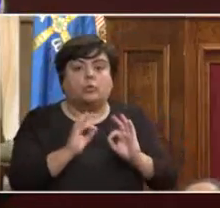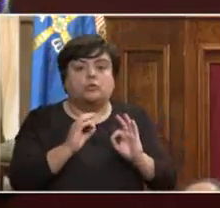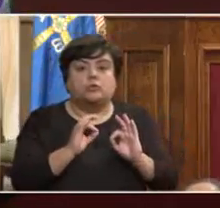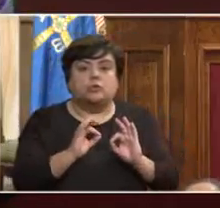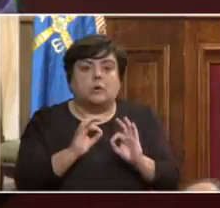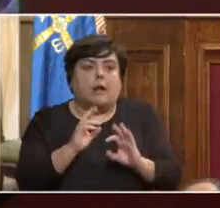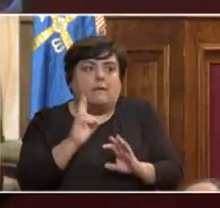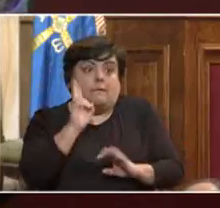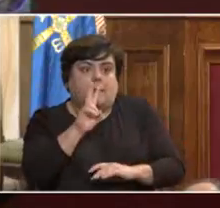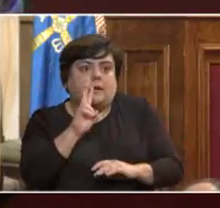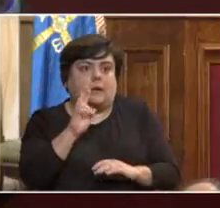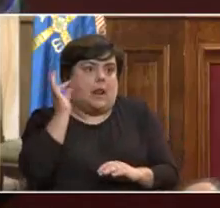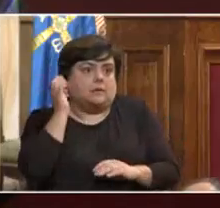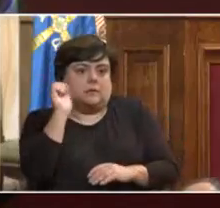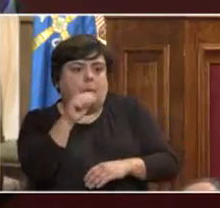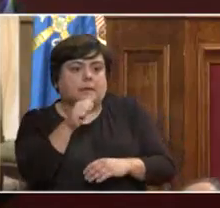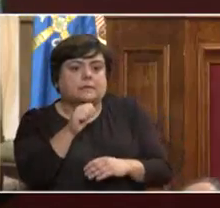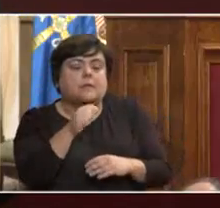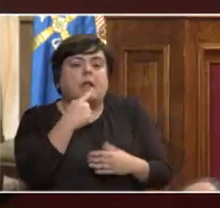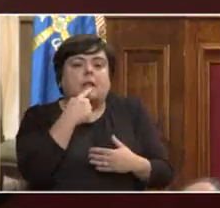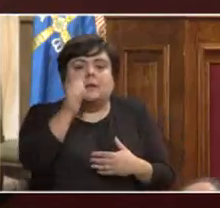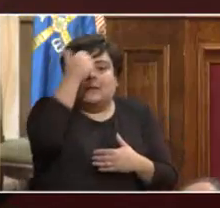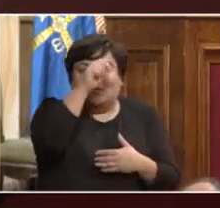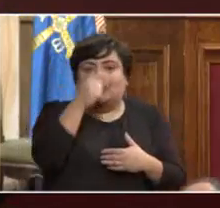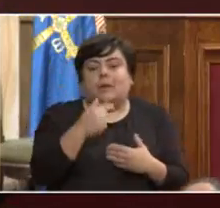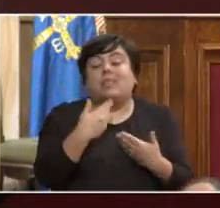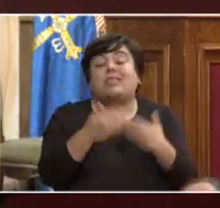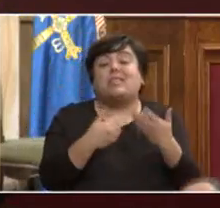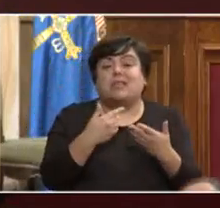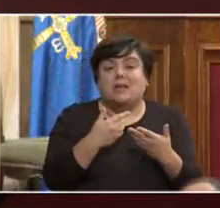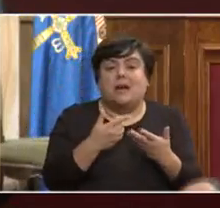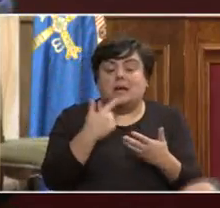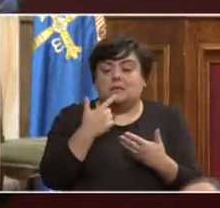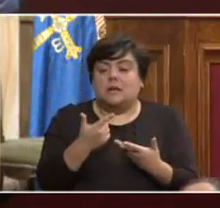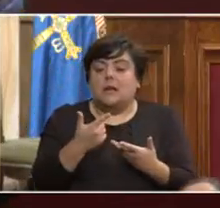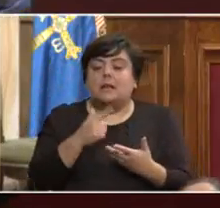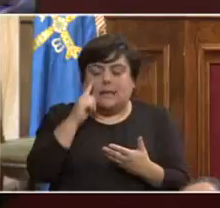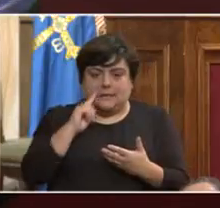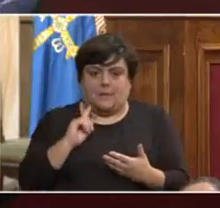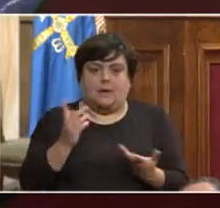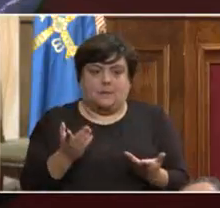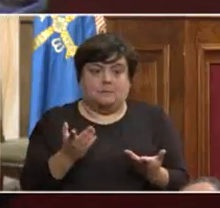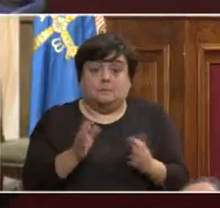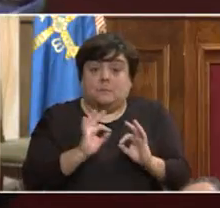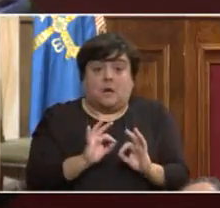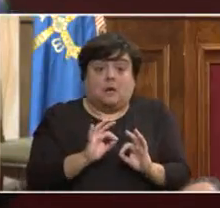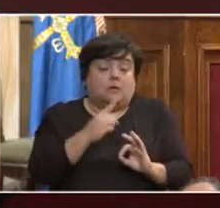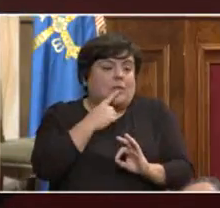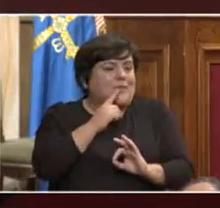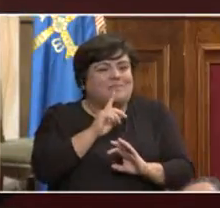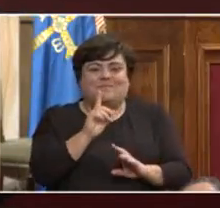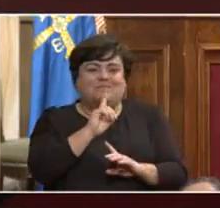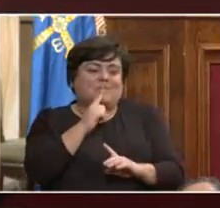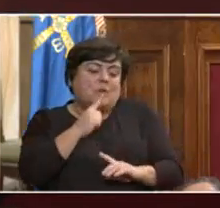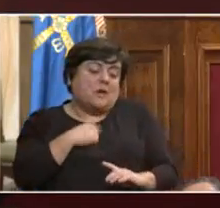ver que ella no le hacía caso, se iba diciendo, es lesbiana. Y ahí nos dijeron,